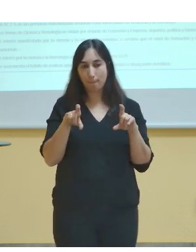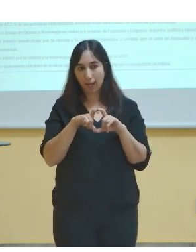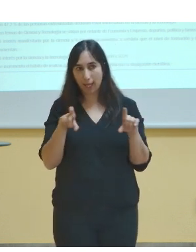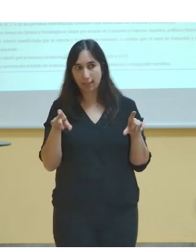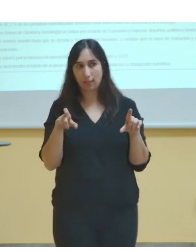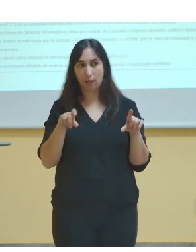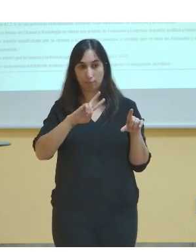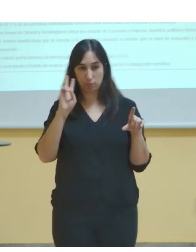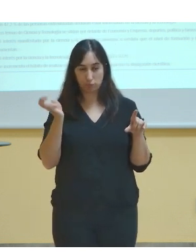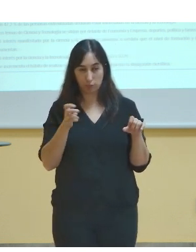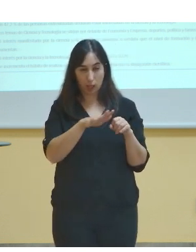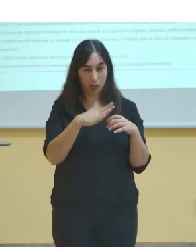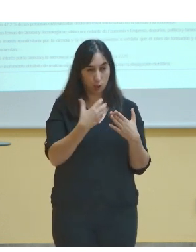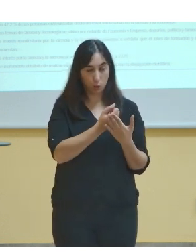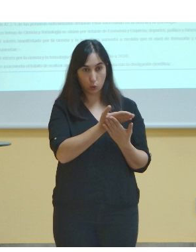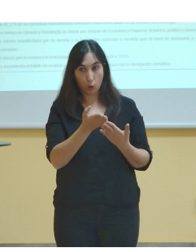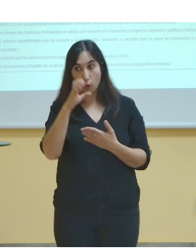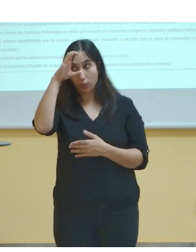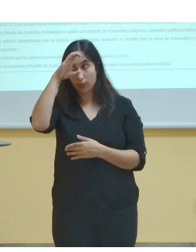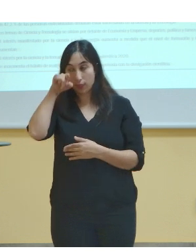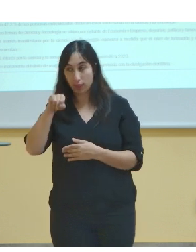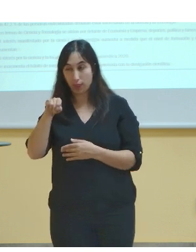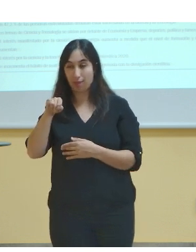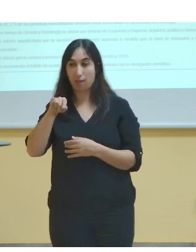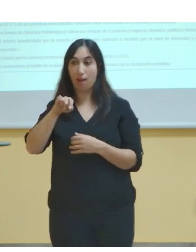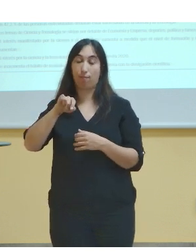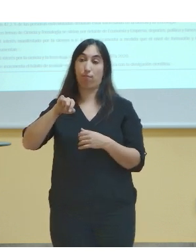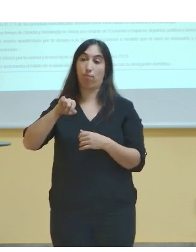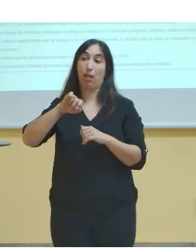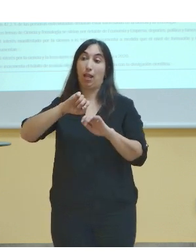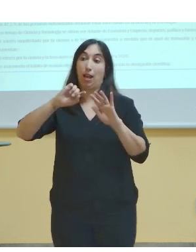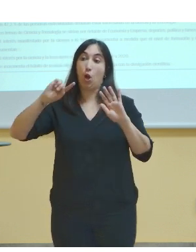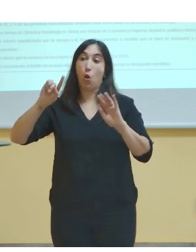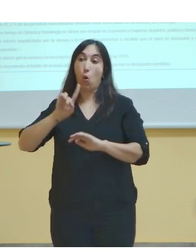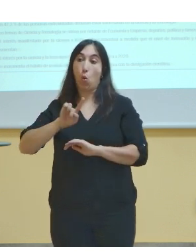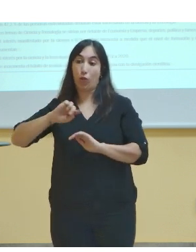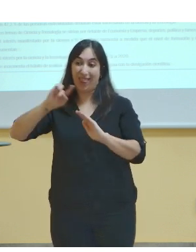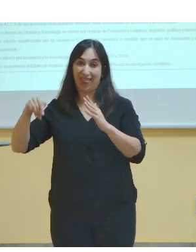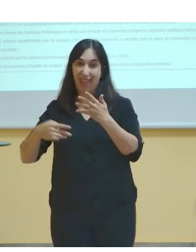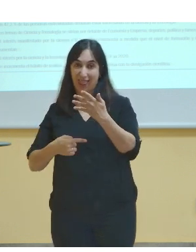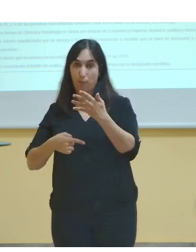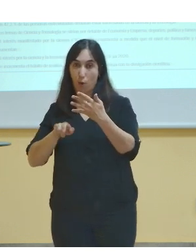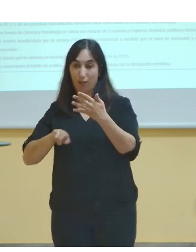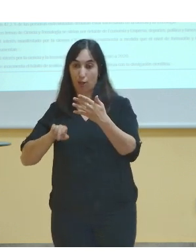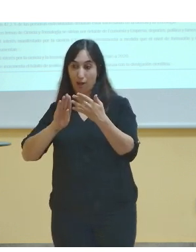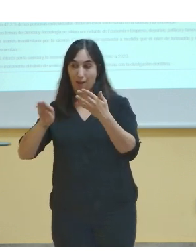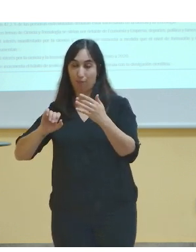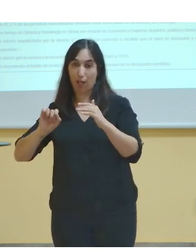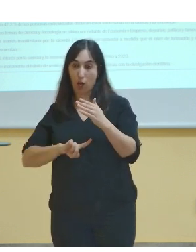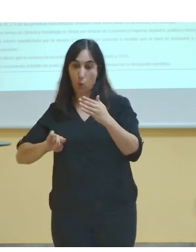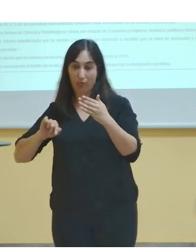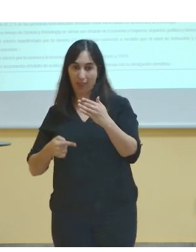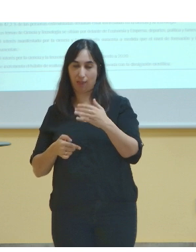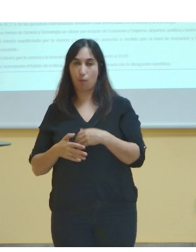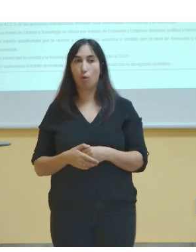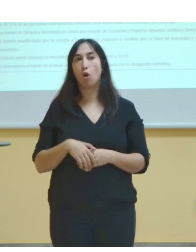empresa, etcétera, etcétera. El papel de la ciencia está en el puesto 11º dentro de las personas consultadas. Los hombres muestran más interés que